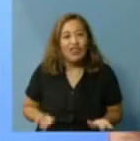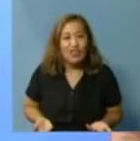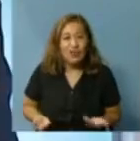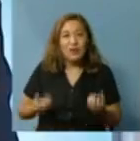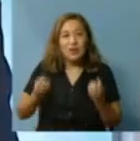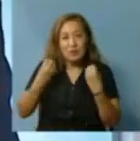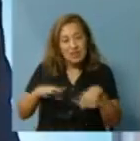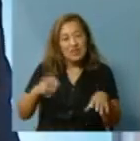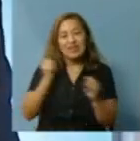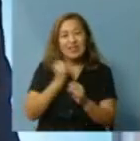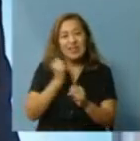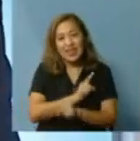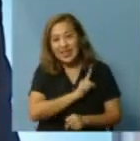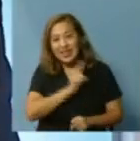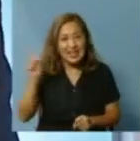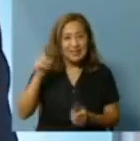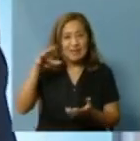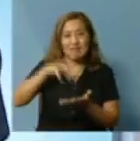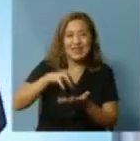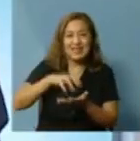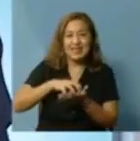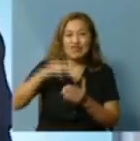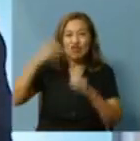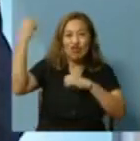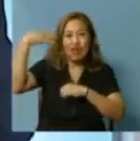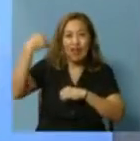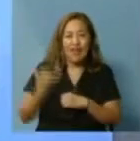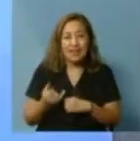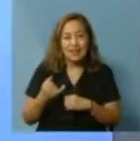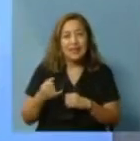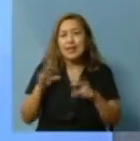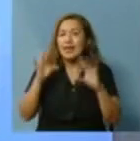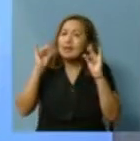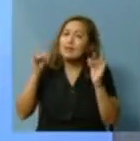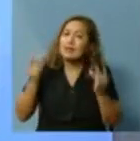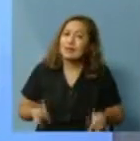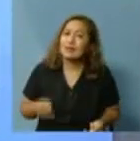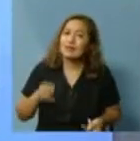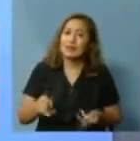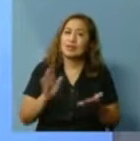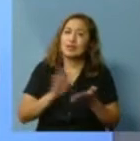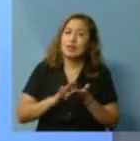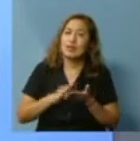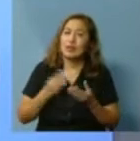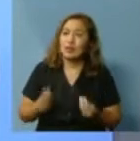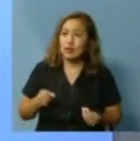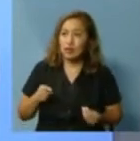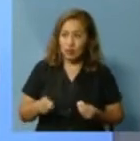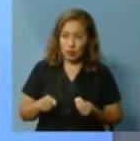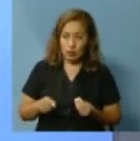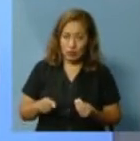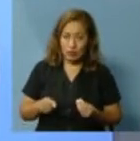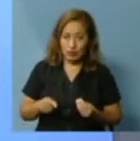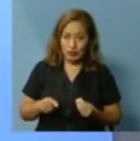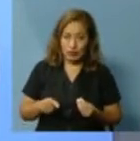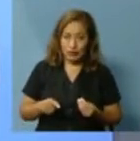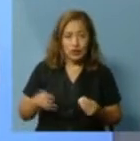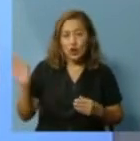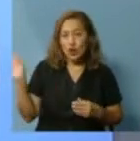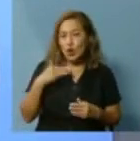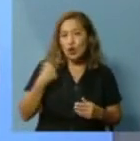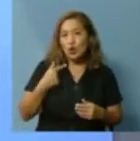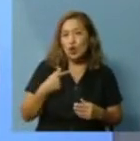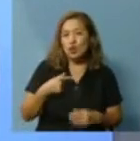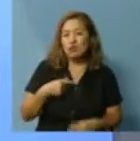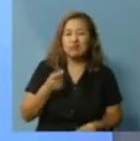comience a funcionar cauchari y bueno y por eso nos cuesta mucho nos cuesta por sobre todas las cosas porque todos somos